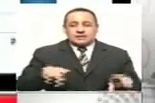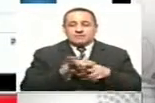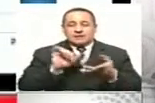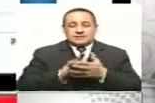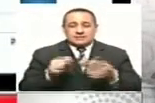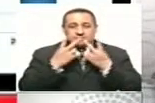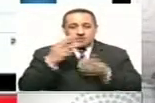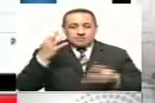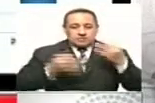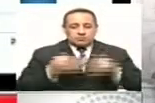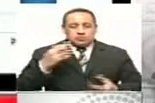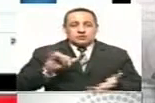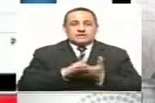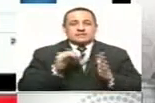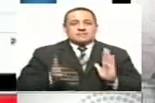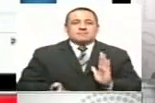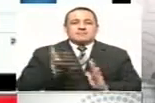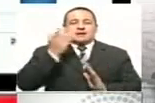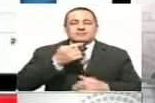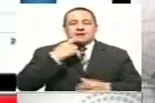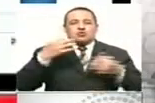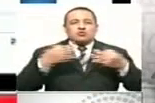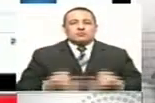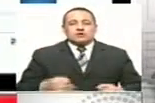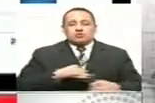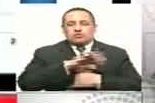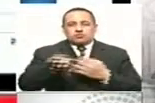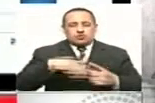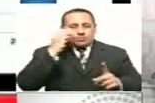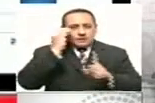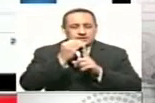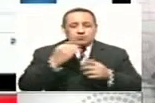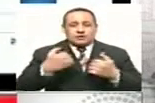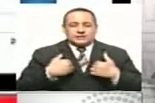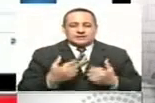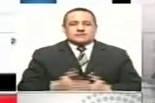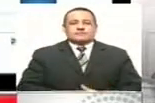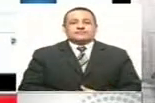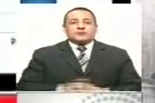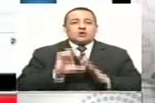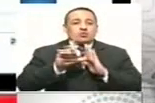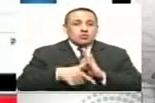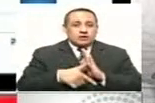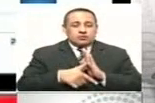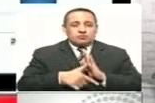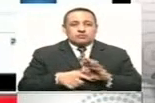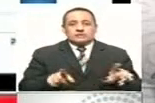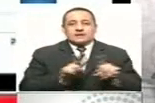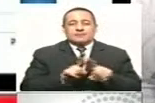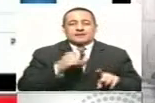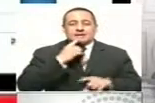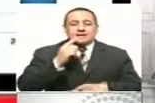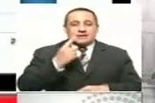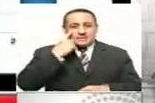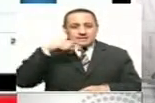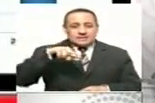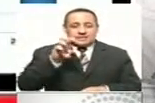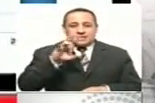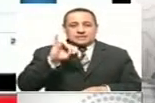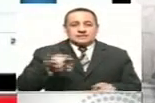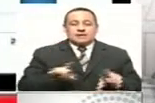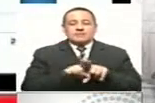este presupuesto que se ha aumentado es para cumplir con este objetivo que tenemos. Luego, en el INEI también